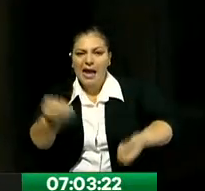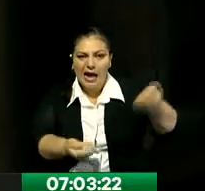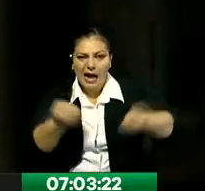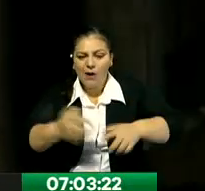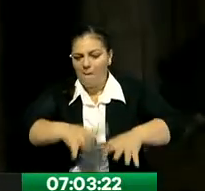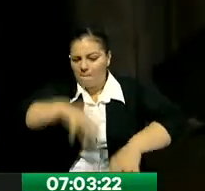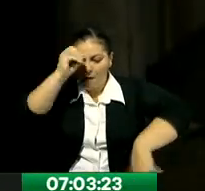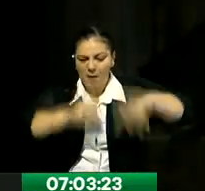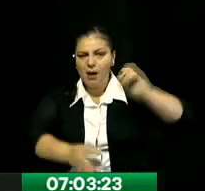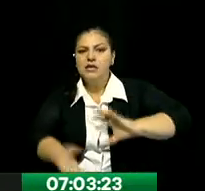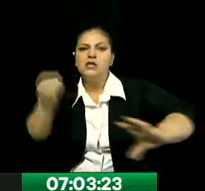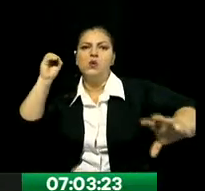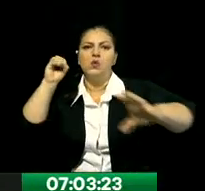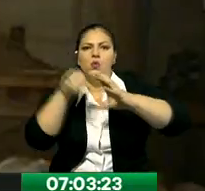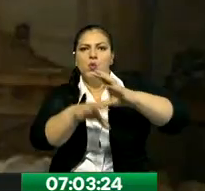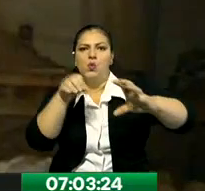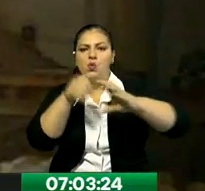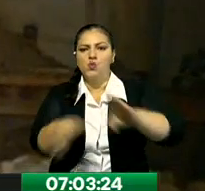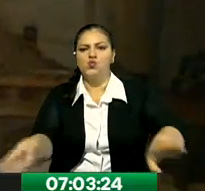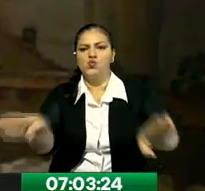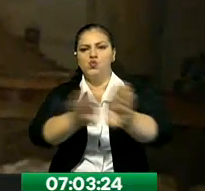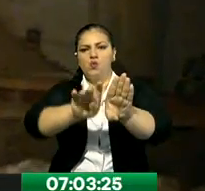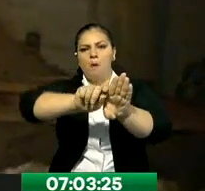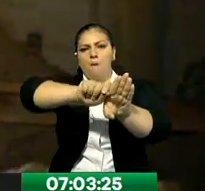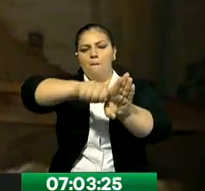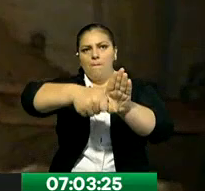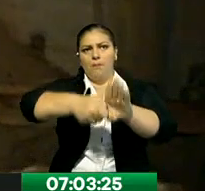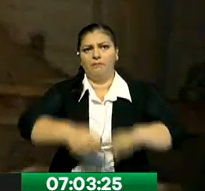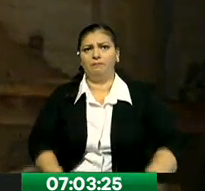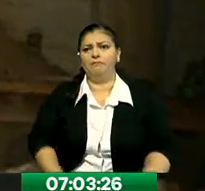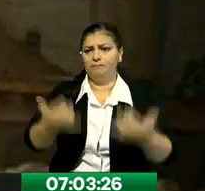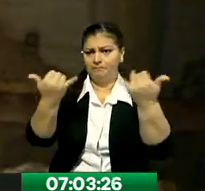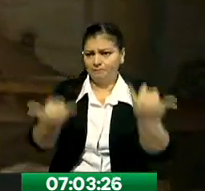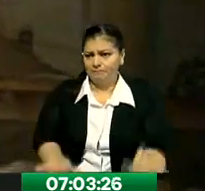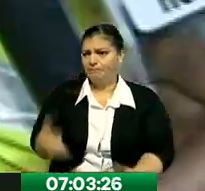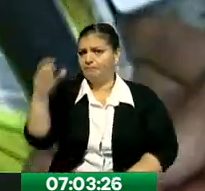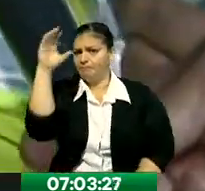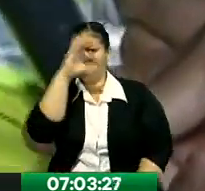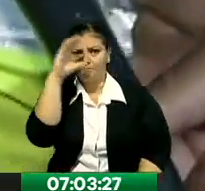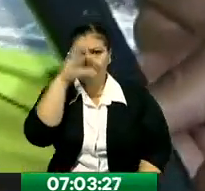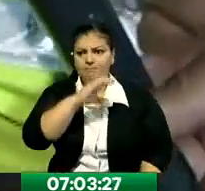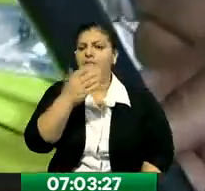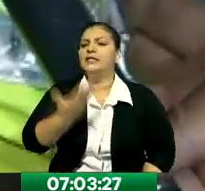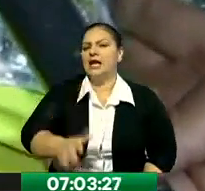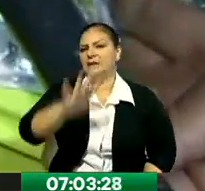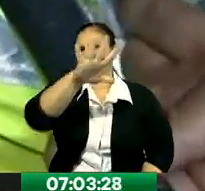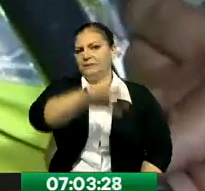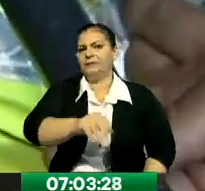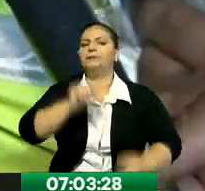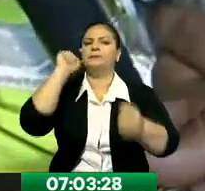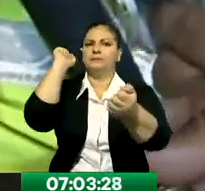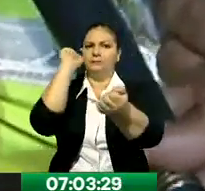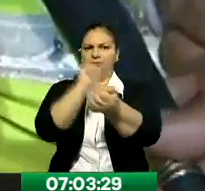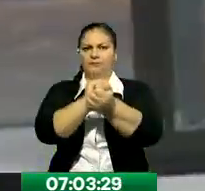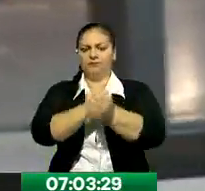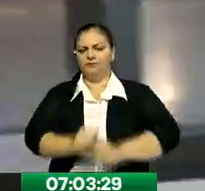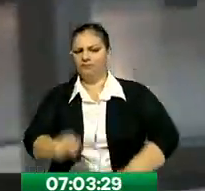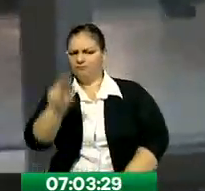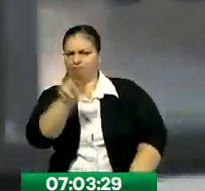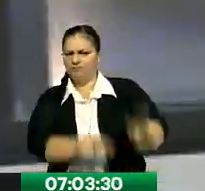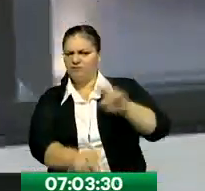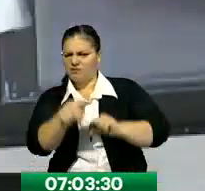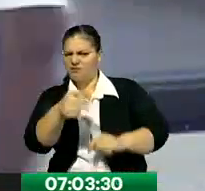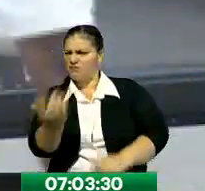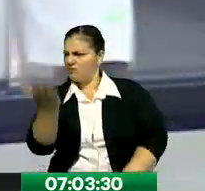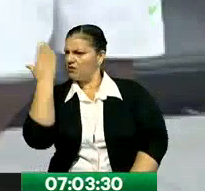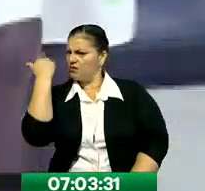proceso de tensión se conoce que tienen antecedentes penales en